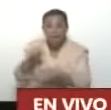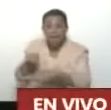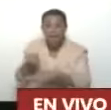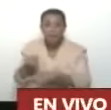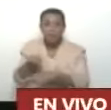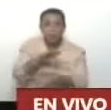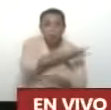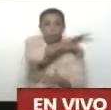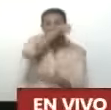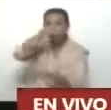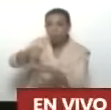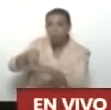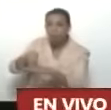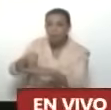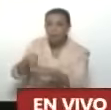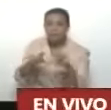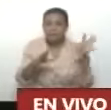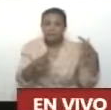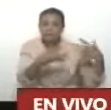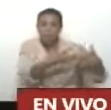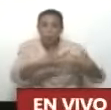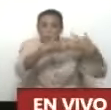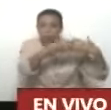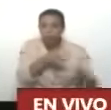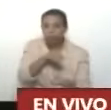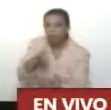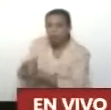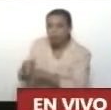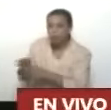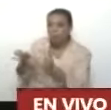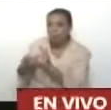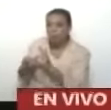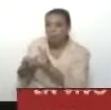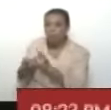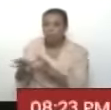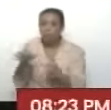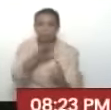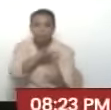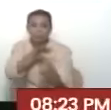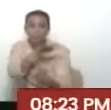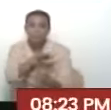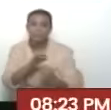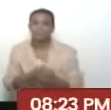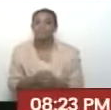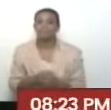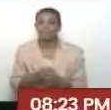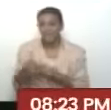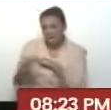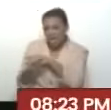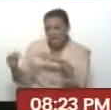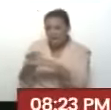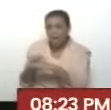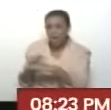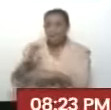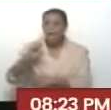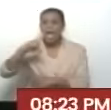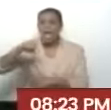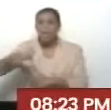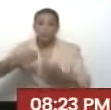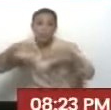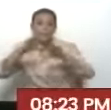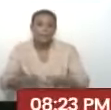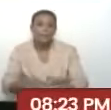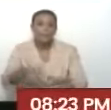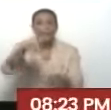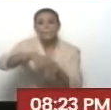los vendepatrias se pegaran a exigir lo mismo que quería Guyana. ¿Qué quería Guyana y la ExxonMobil? Que se suspendiera